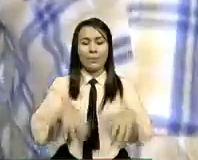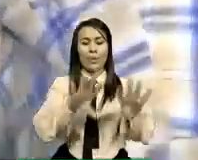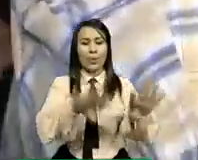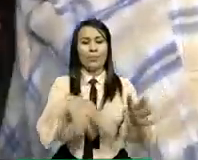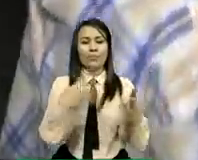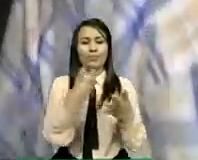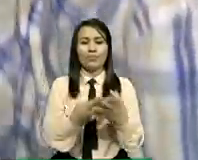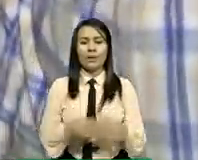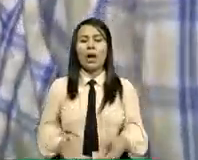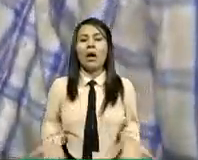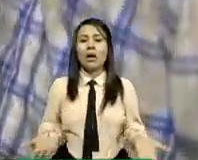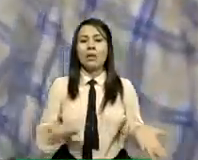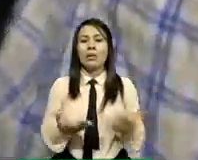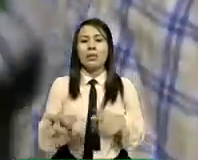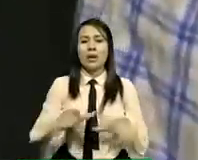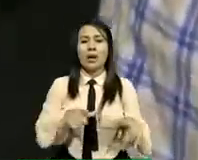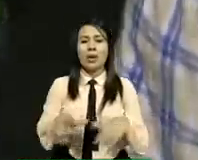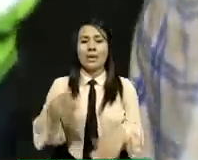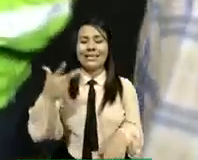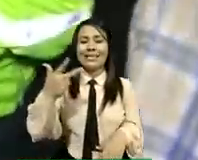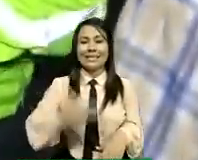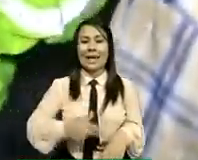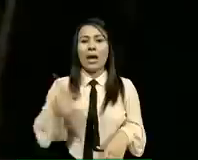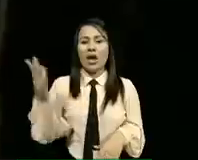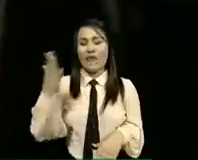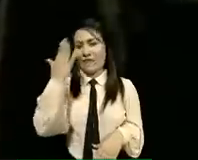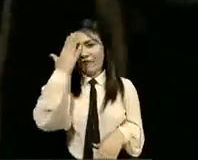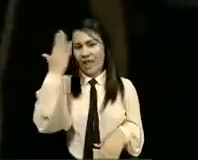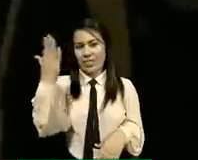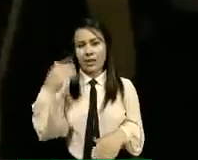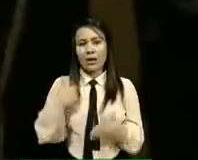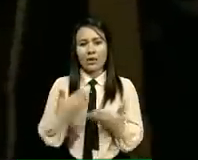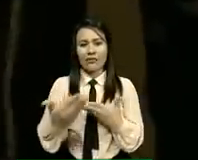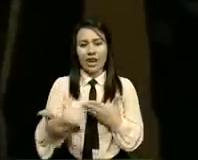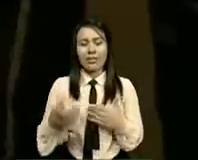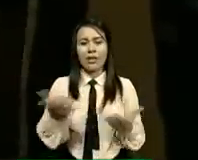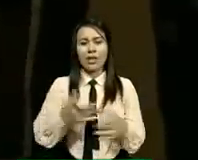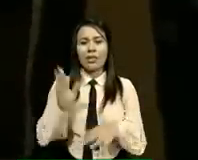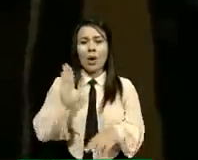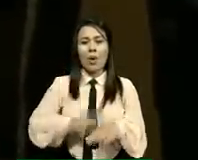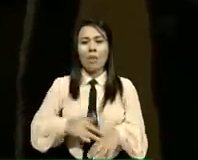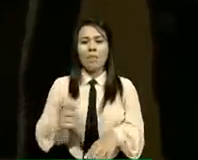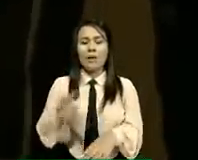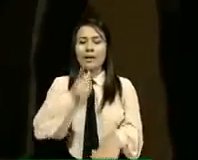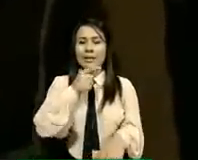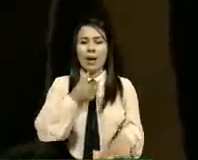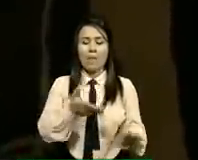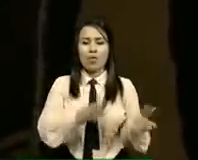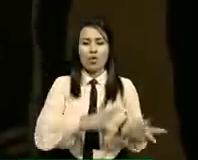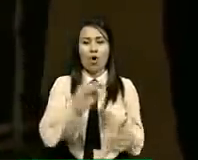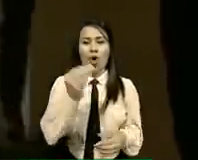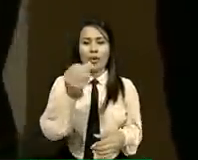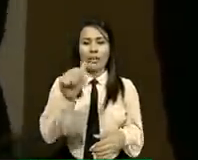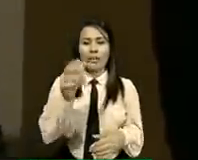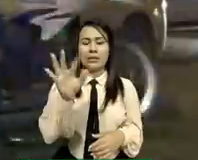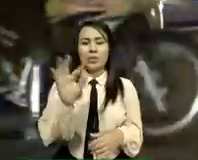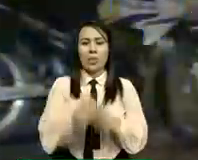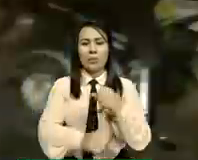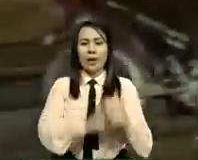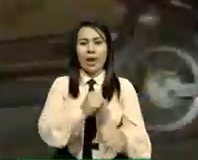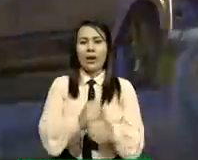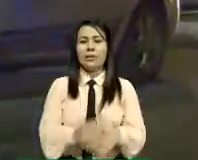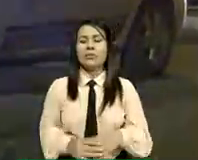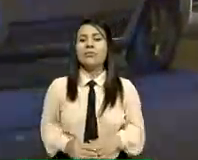Che, conocido con el alias Frentón, presunto responsable del asesinato de un joven de 19 años de edad,